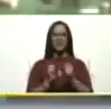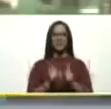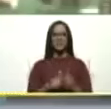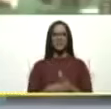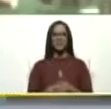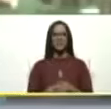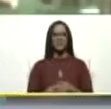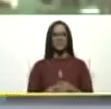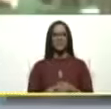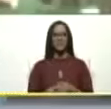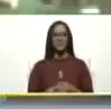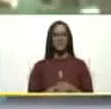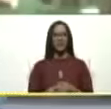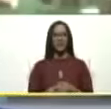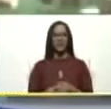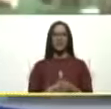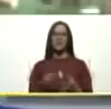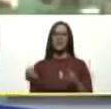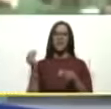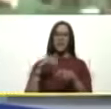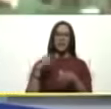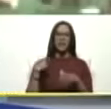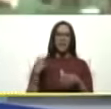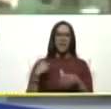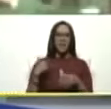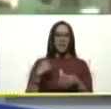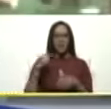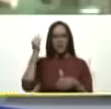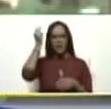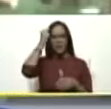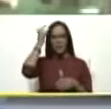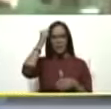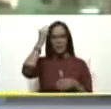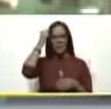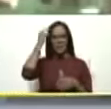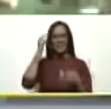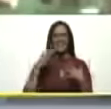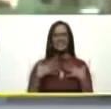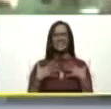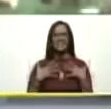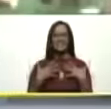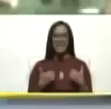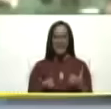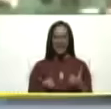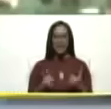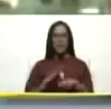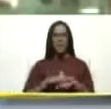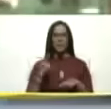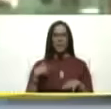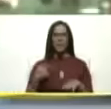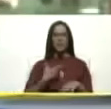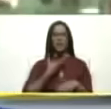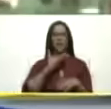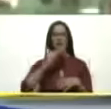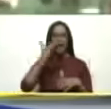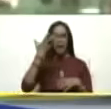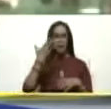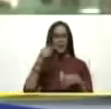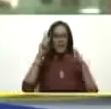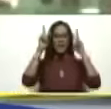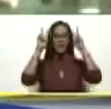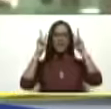Y además tengo la mente sana, porque tengo el alma